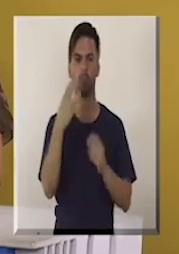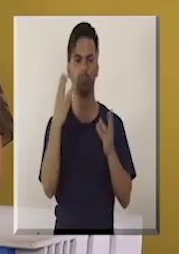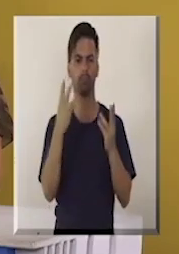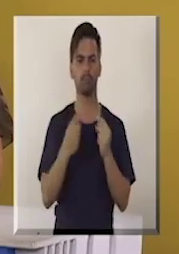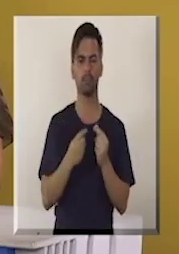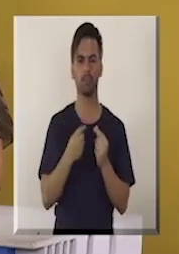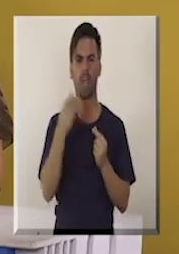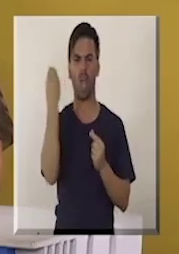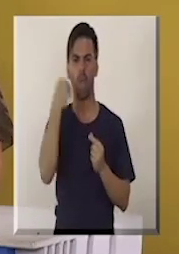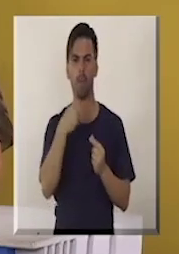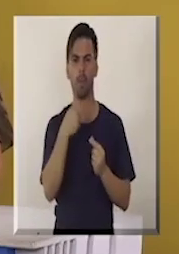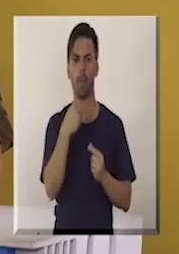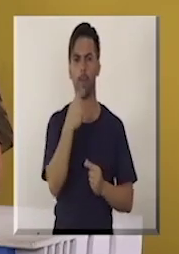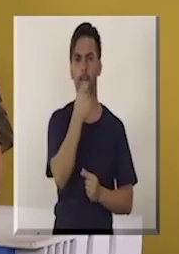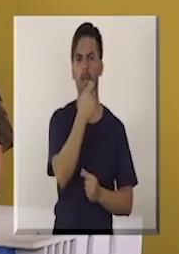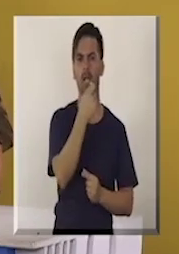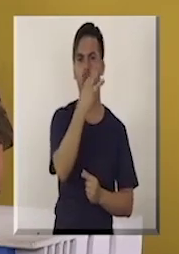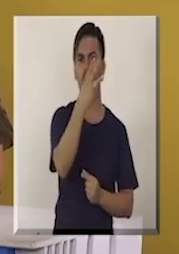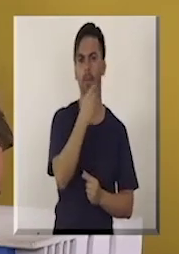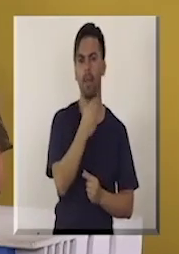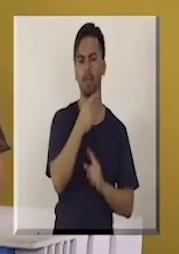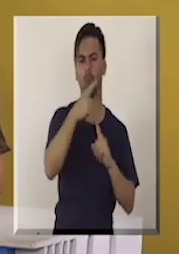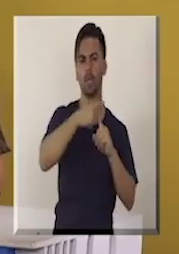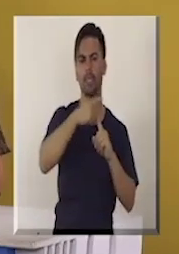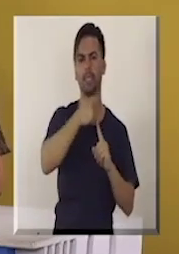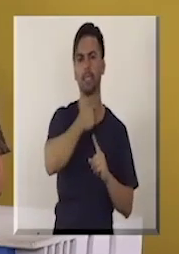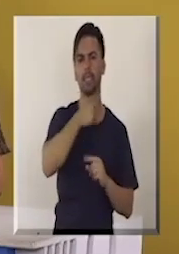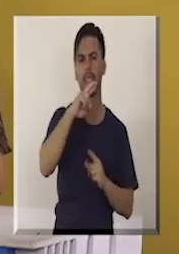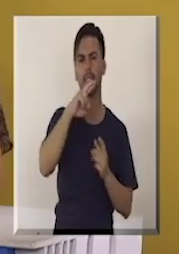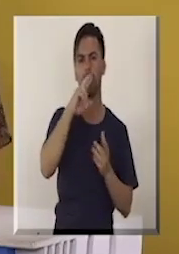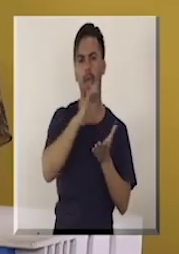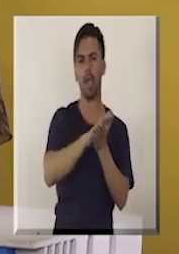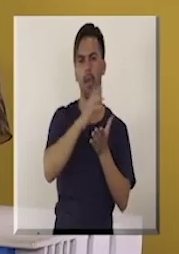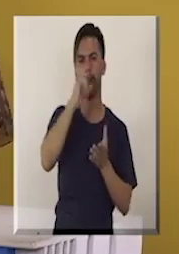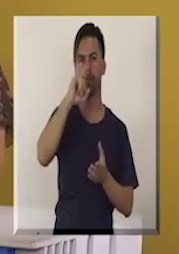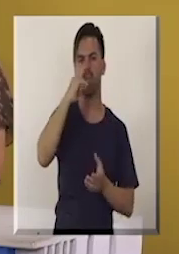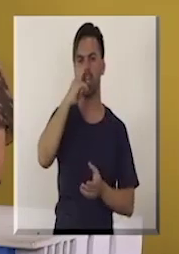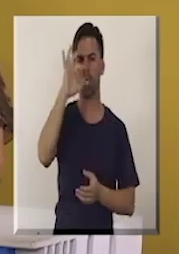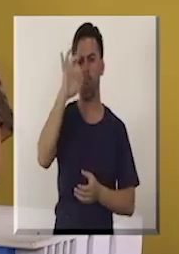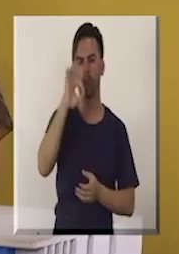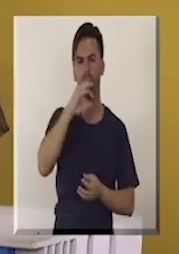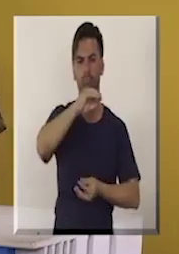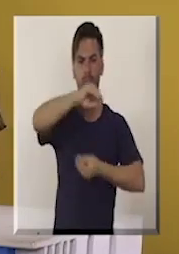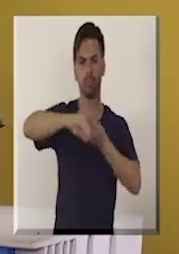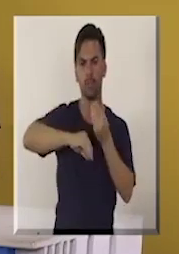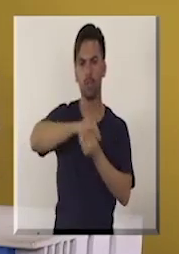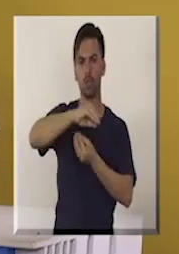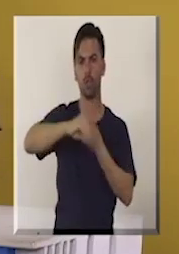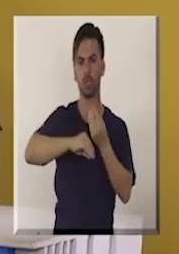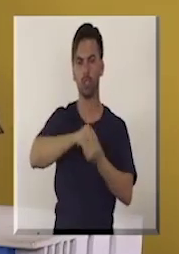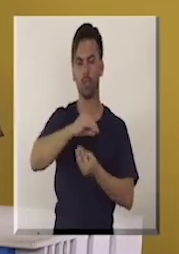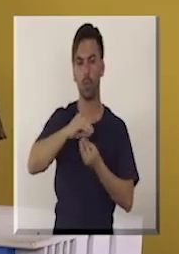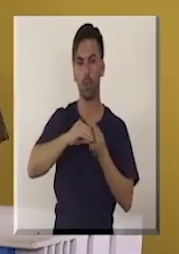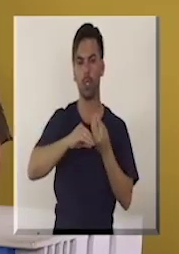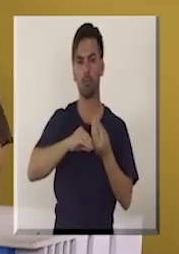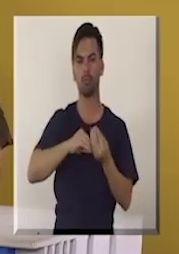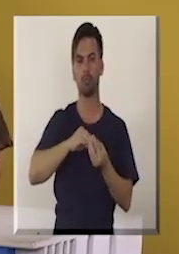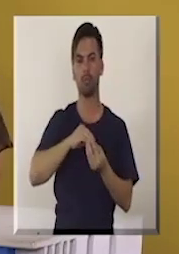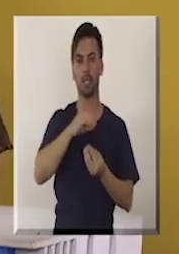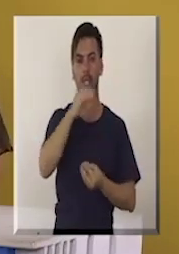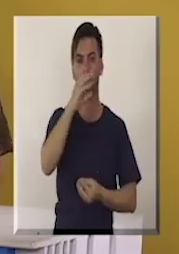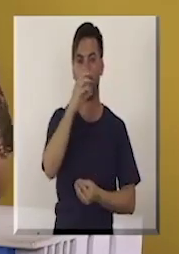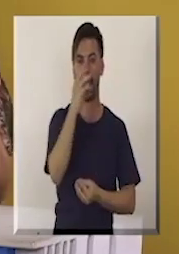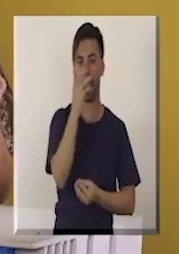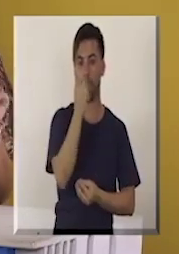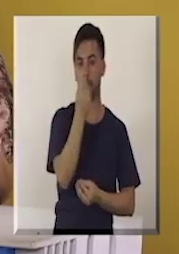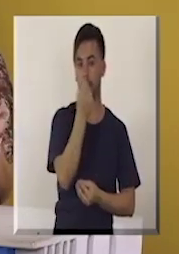numérico de un término? ¿Qué vas a hacer? Pues sustituye el valor de la variable, el valor